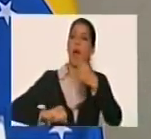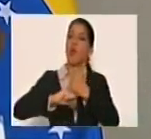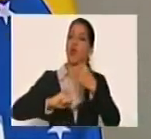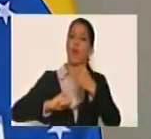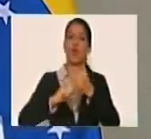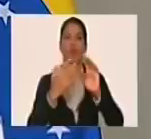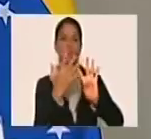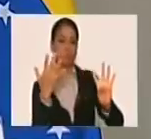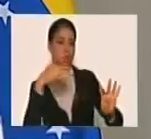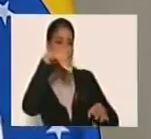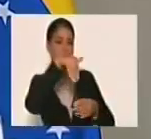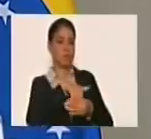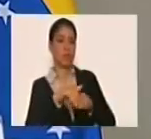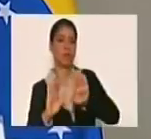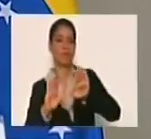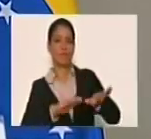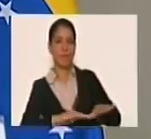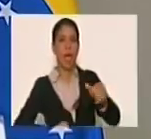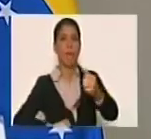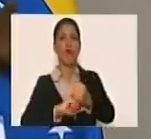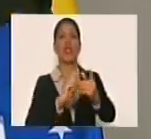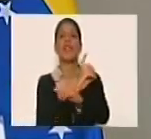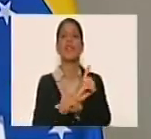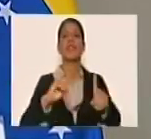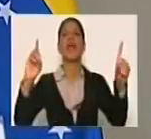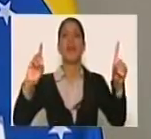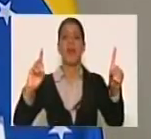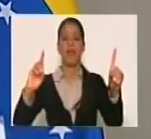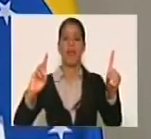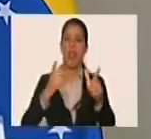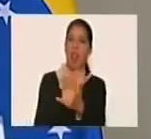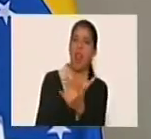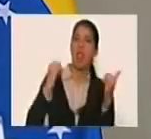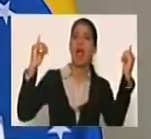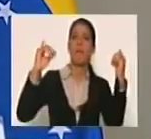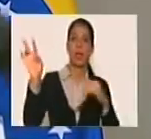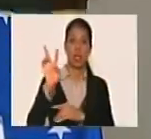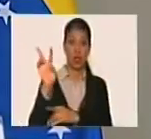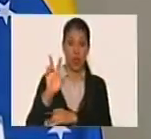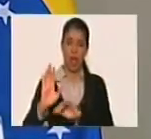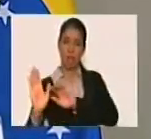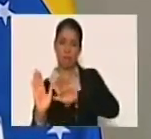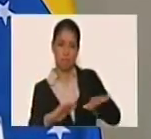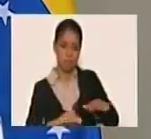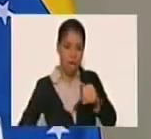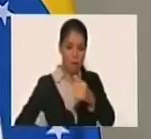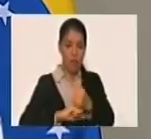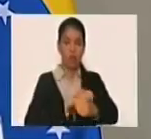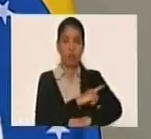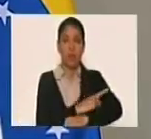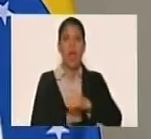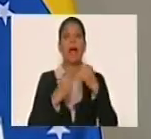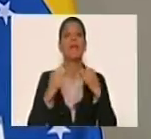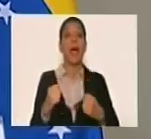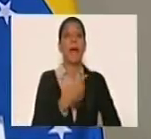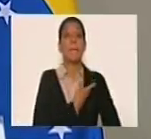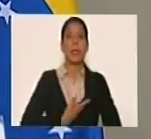se fortalecer la democracia, fortalecer la soberanía, fortalecer el liderazgo de nuestro